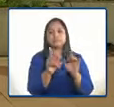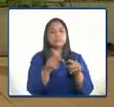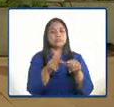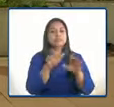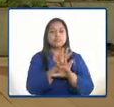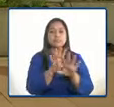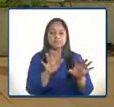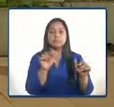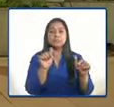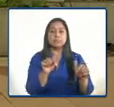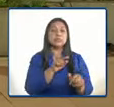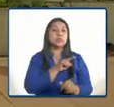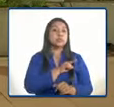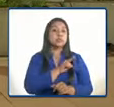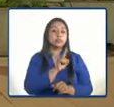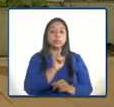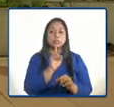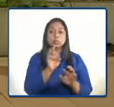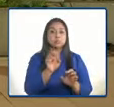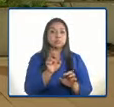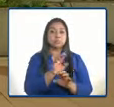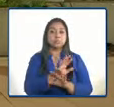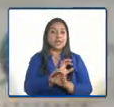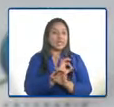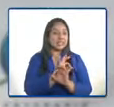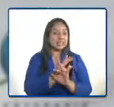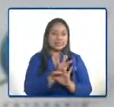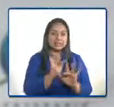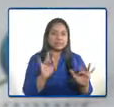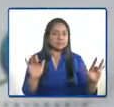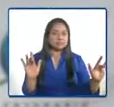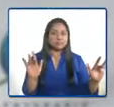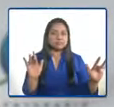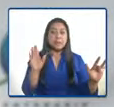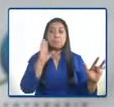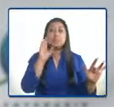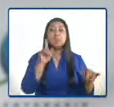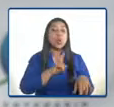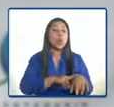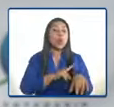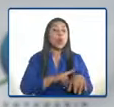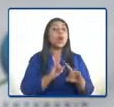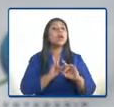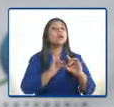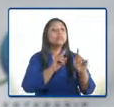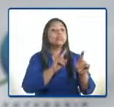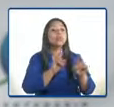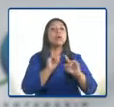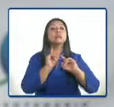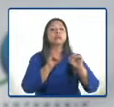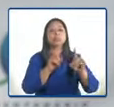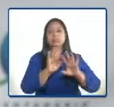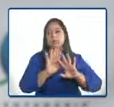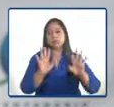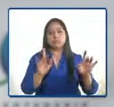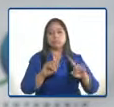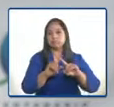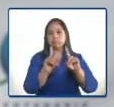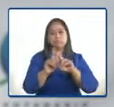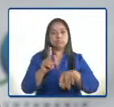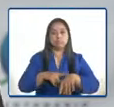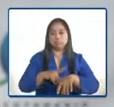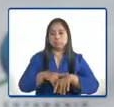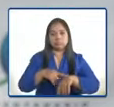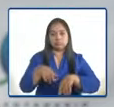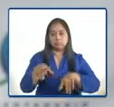tener realmente casi nadie, porque todo el mundo llega con su cita, que ustedes la pueden programar a diferente hora,